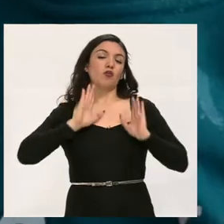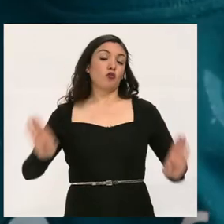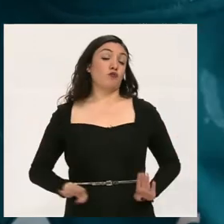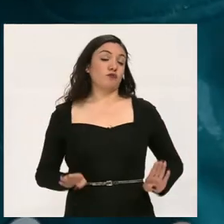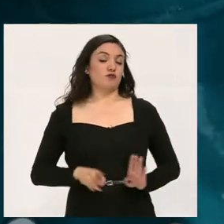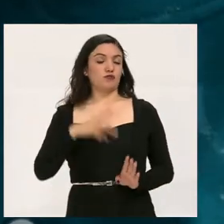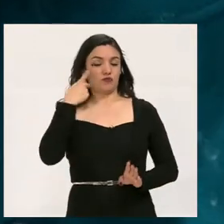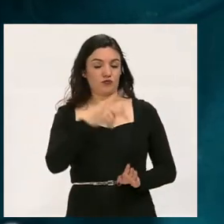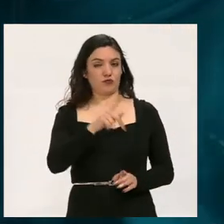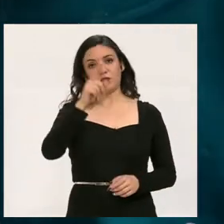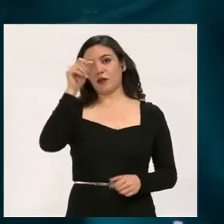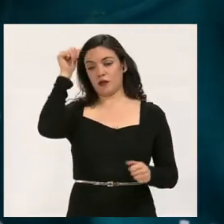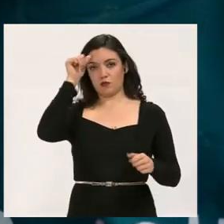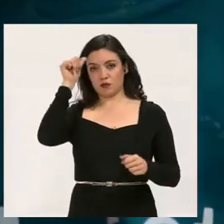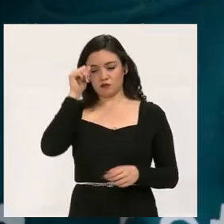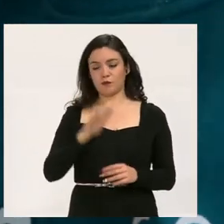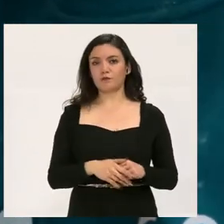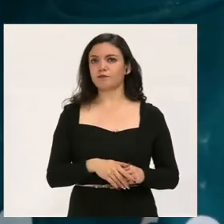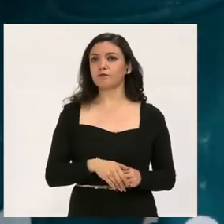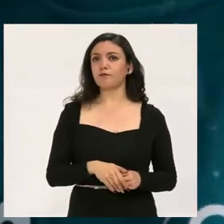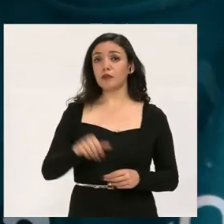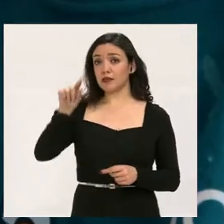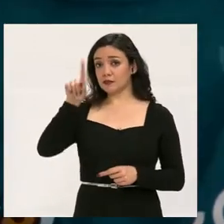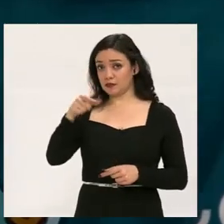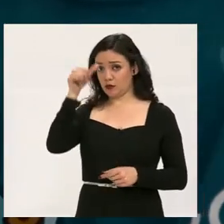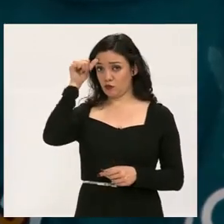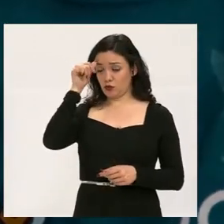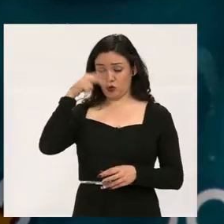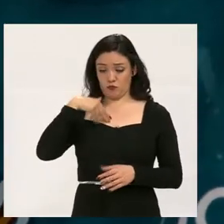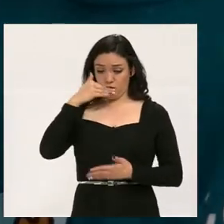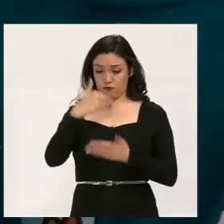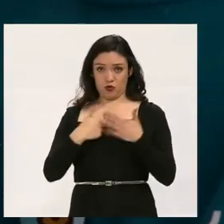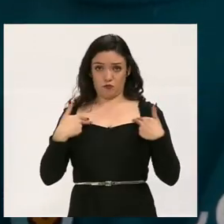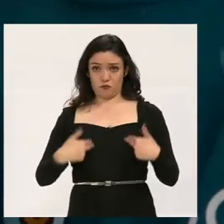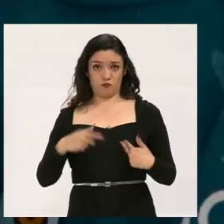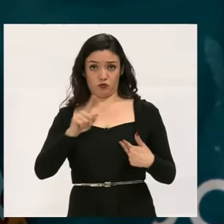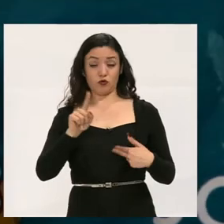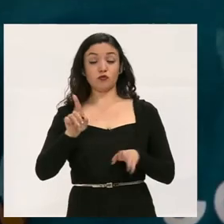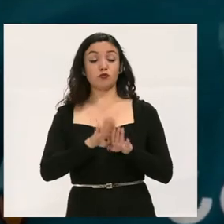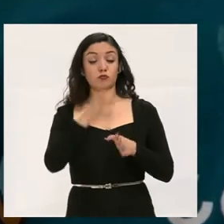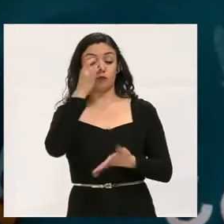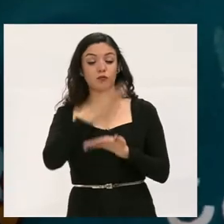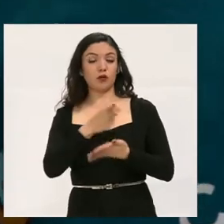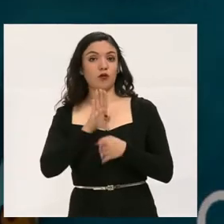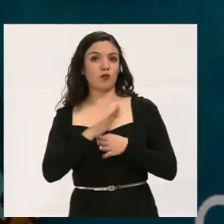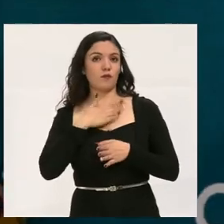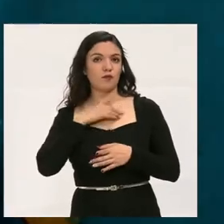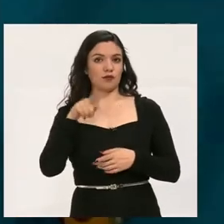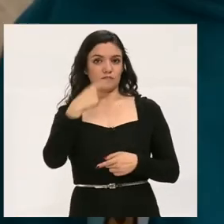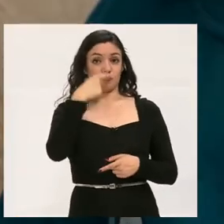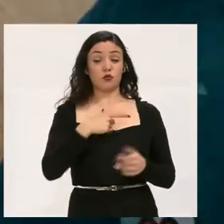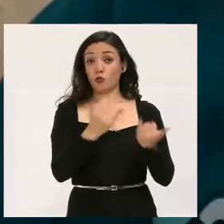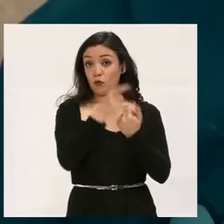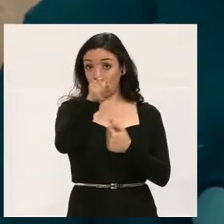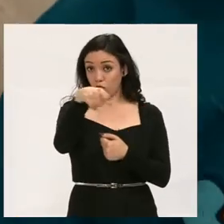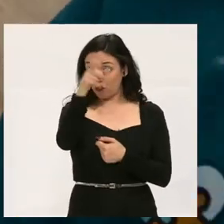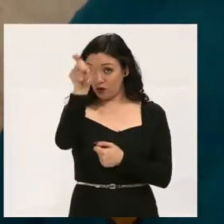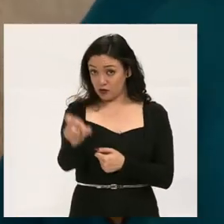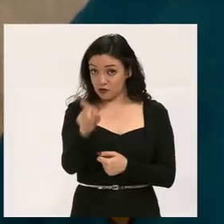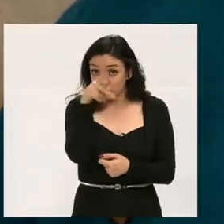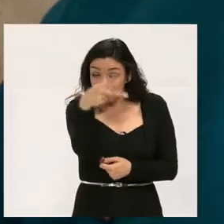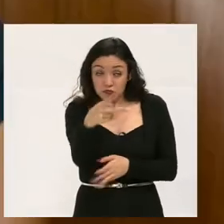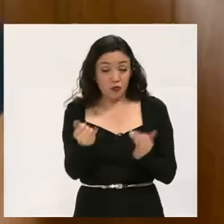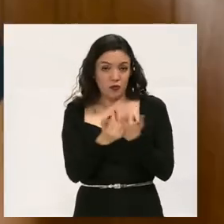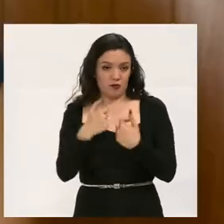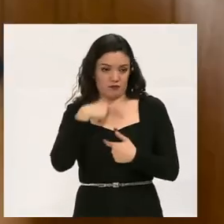ser autista no me hace menos humano simplemente me hace ser quien soy igual que tú eres